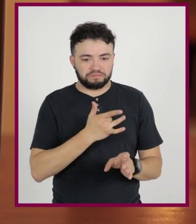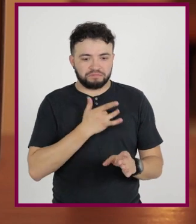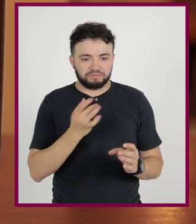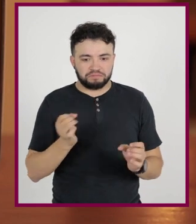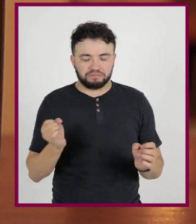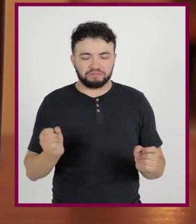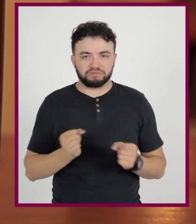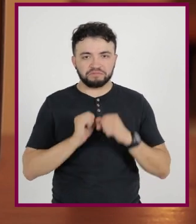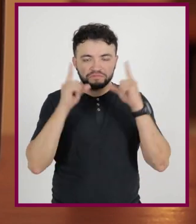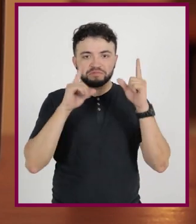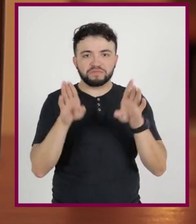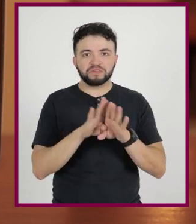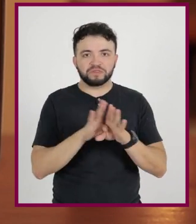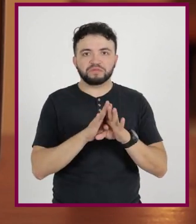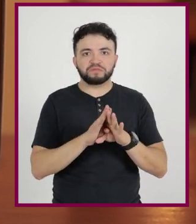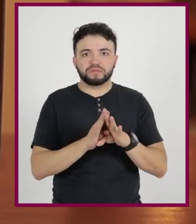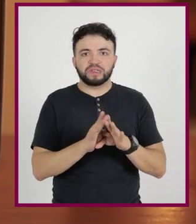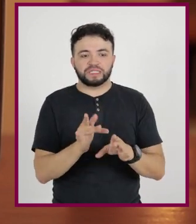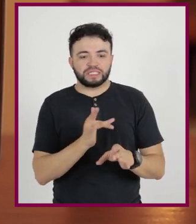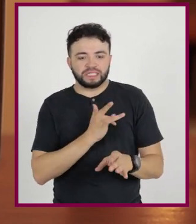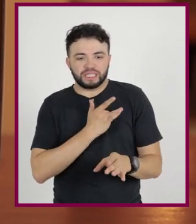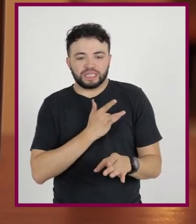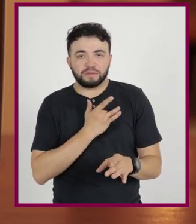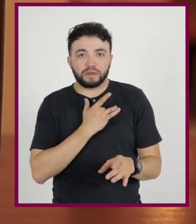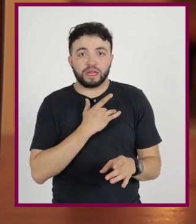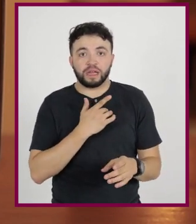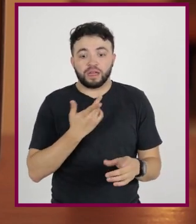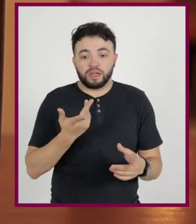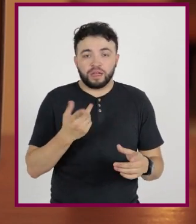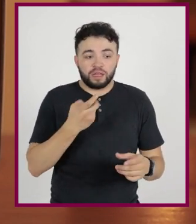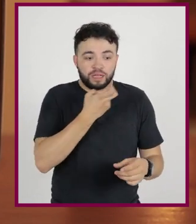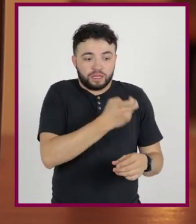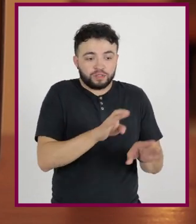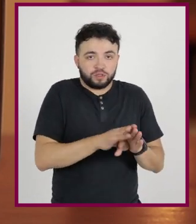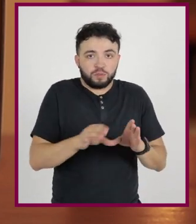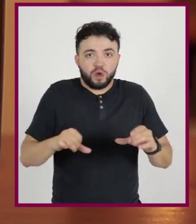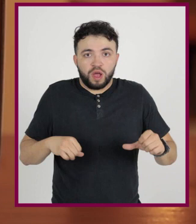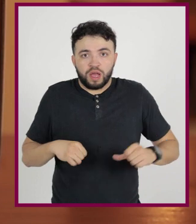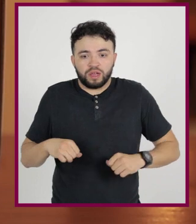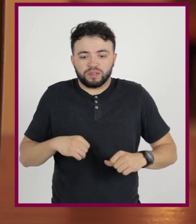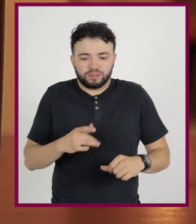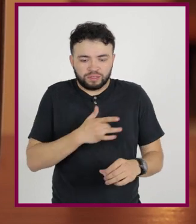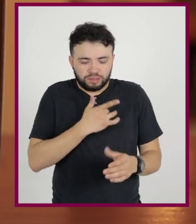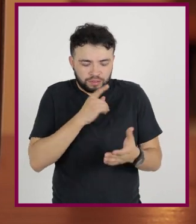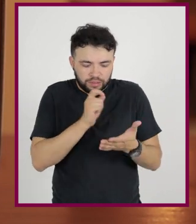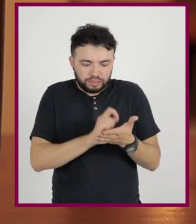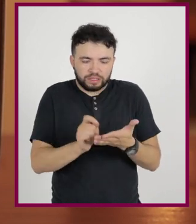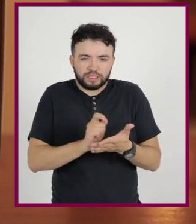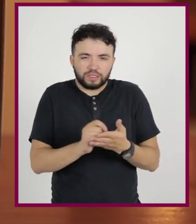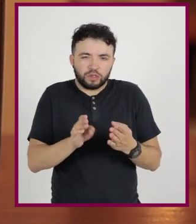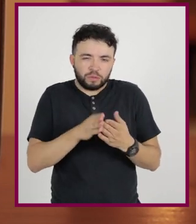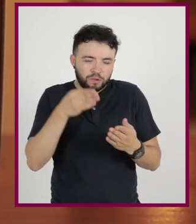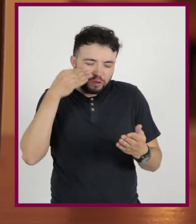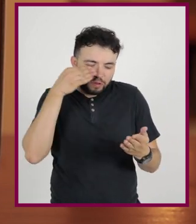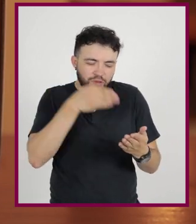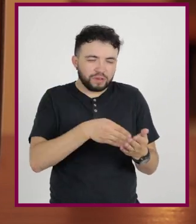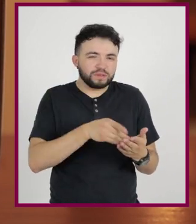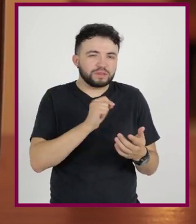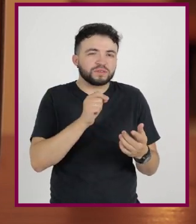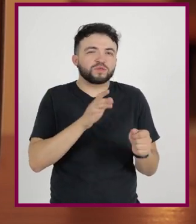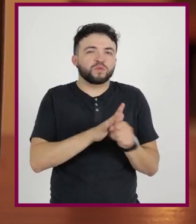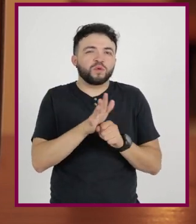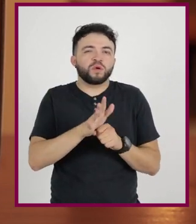sentimientos de lo que se está hablando, ya sea que el autor exprese lo que esté sintiendo en ese momento o que el personaje que se